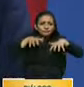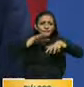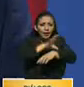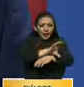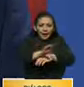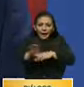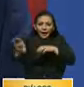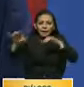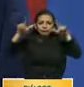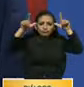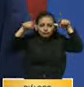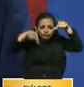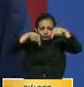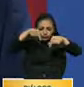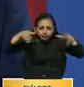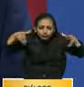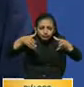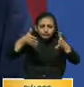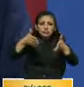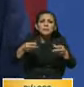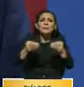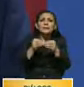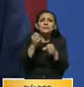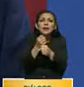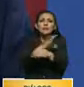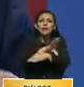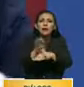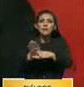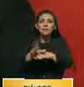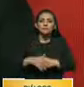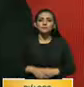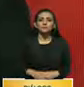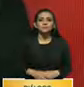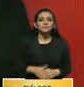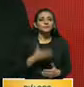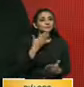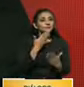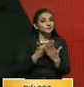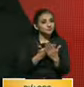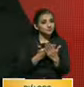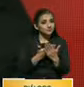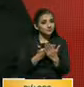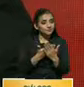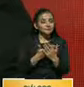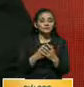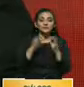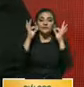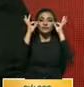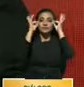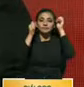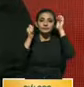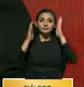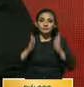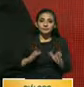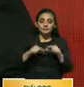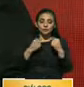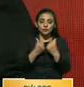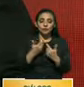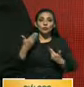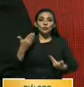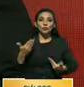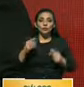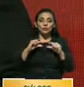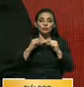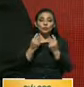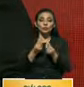el pequeño ganadero, para generar empleo en el campo. Muchas gracias al señor Guillermo Lasso, candidato de la Alianza Suma